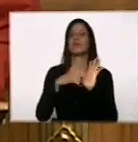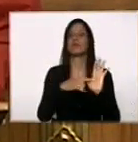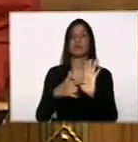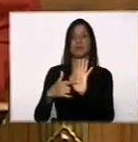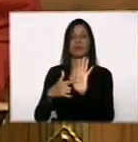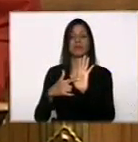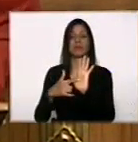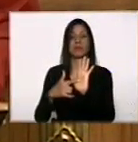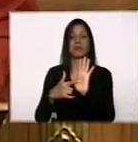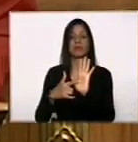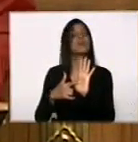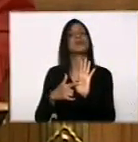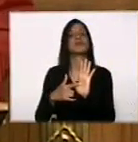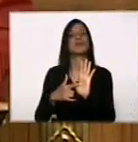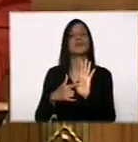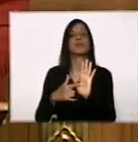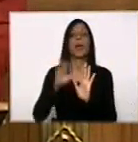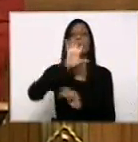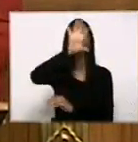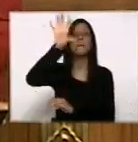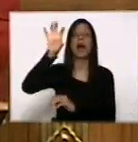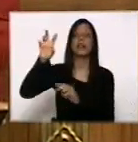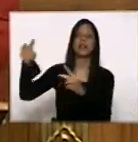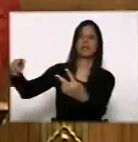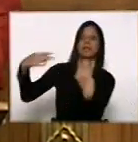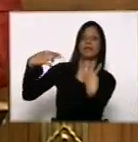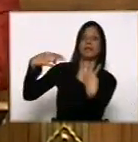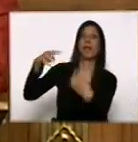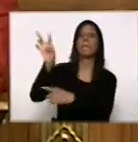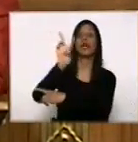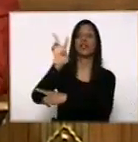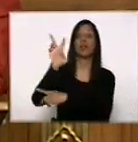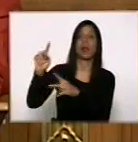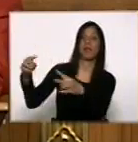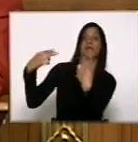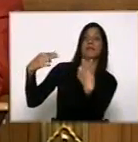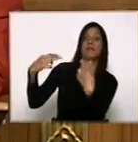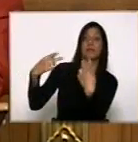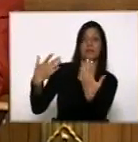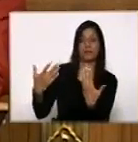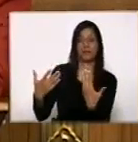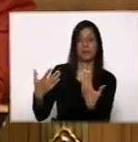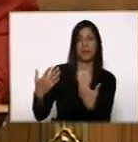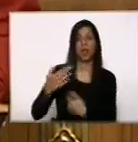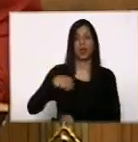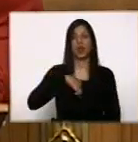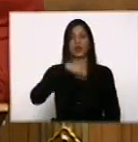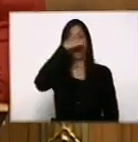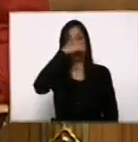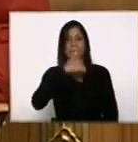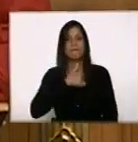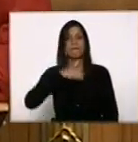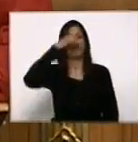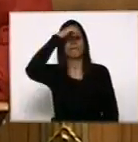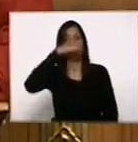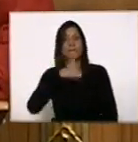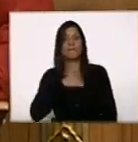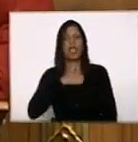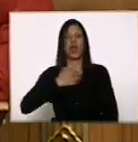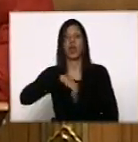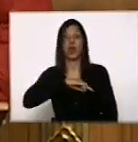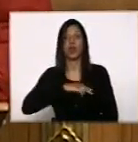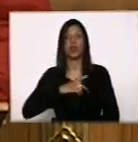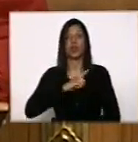Vanguardia. Las miradas del mundo están puestas sobre Venezuela. Hemos aguantado y hemos resistido, y nosotros tenemos